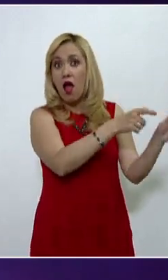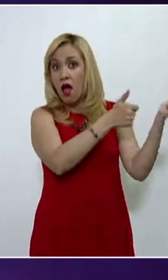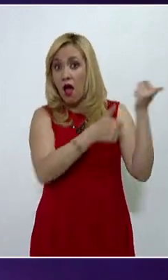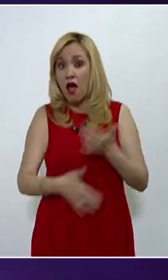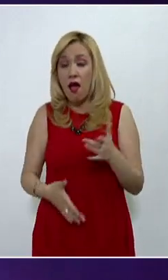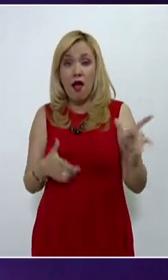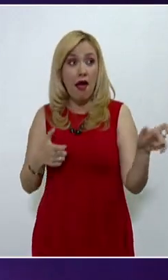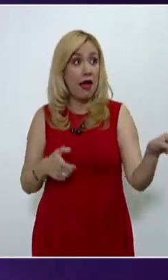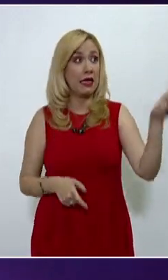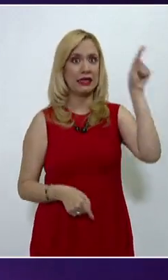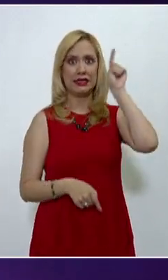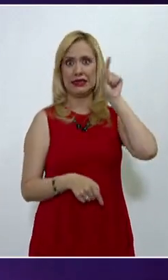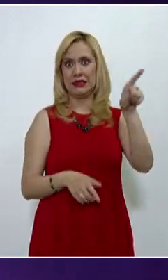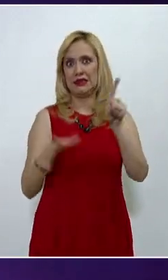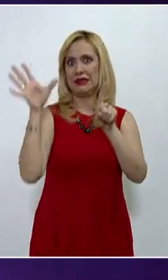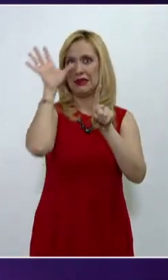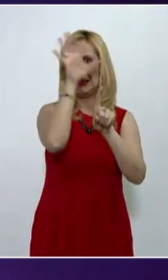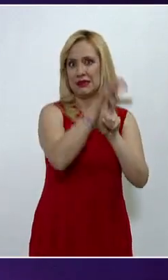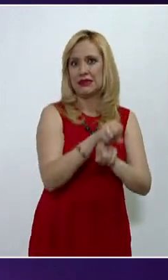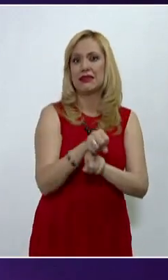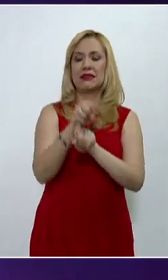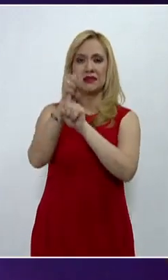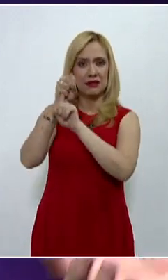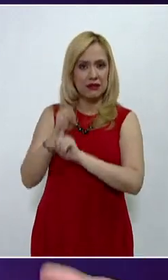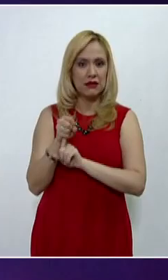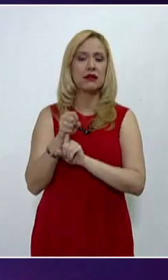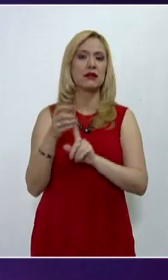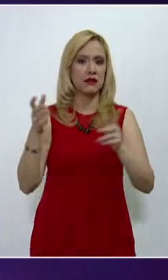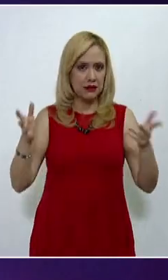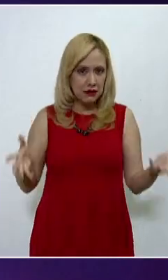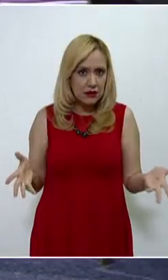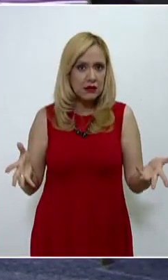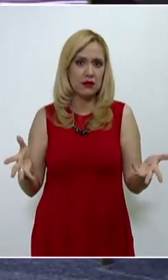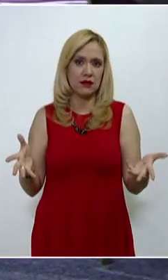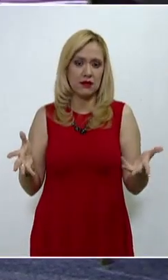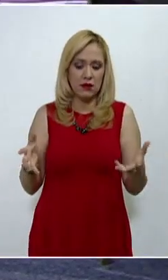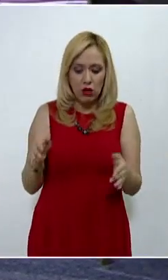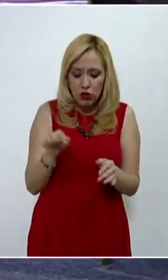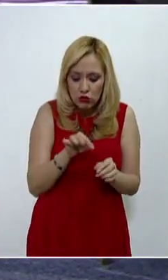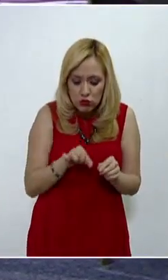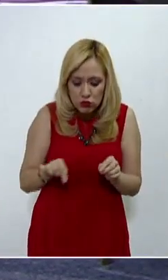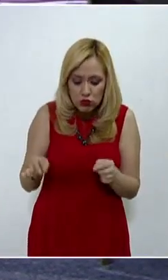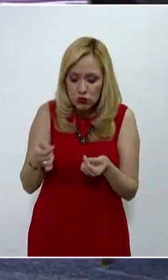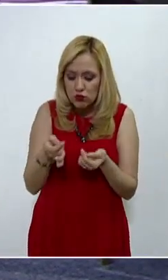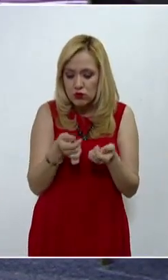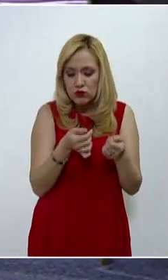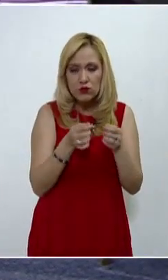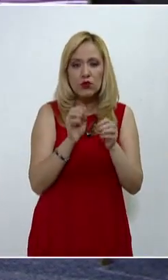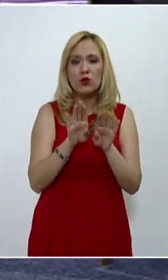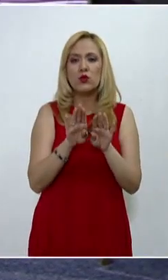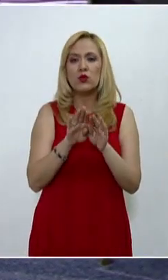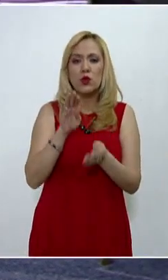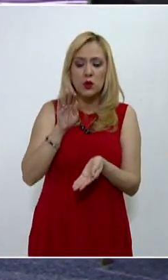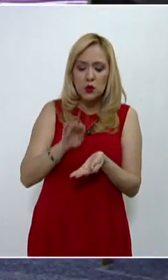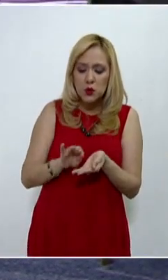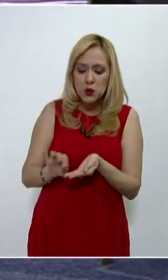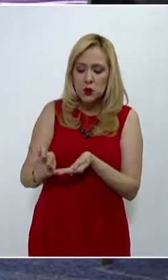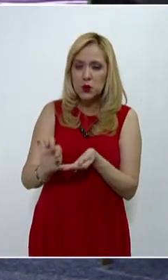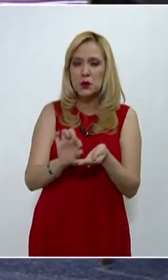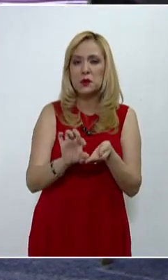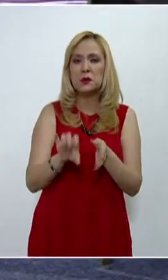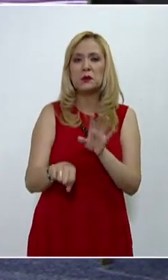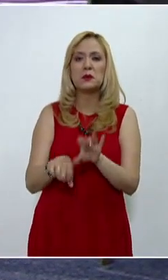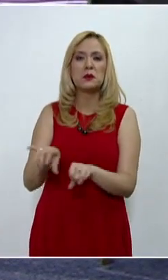país. Entonces, me gustaría más bien un caso. Claro, como bien decías, es un sistema que se vuelve